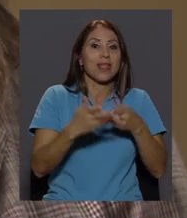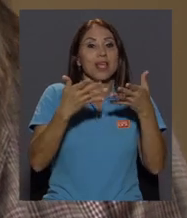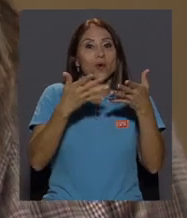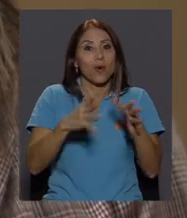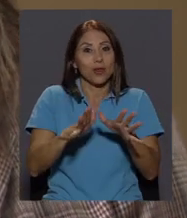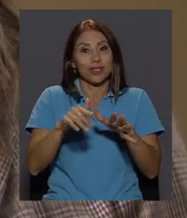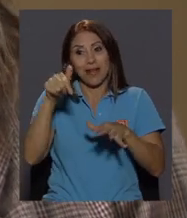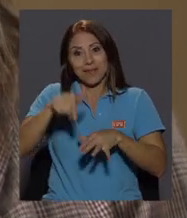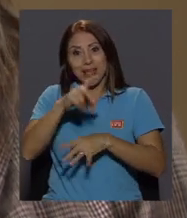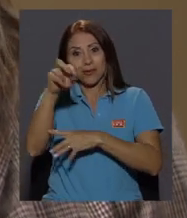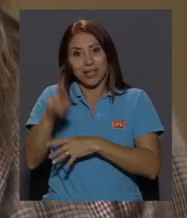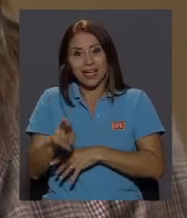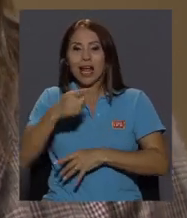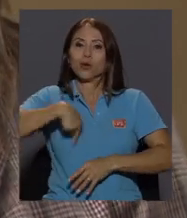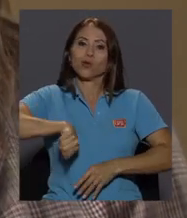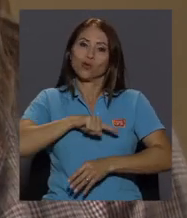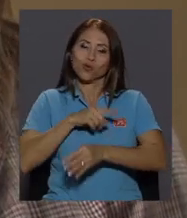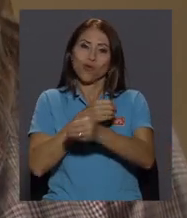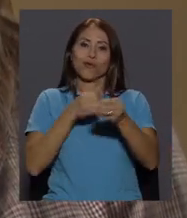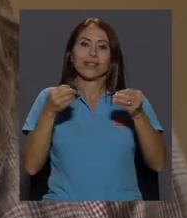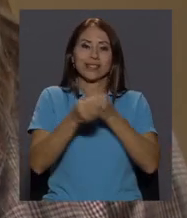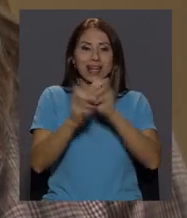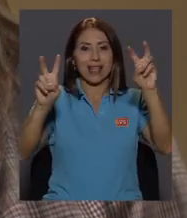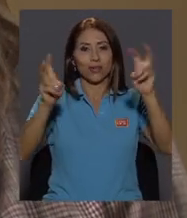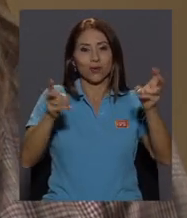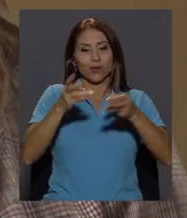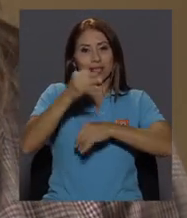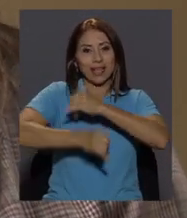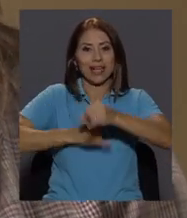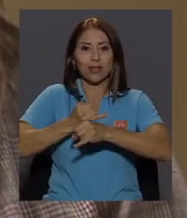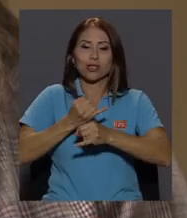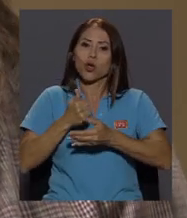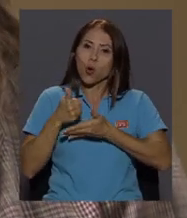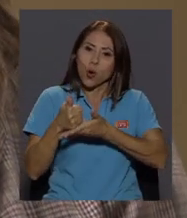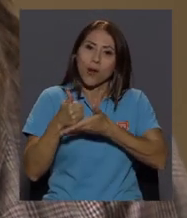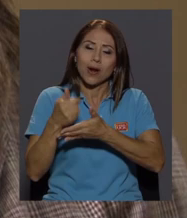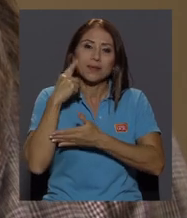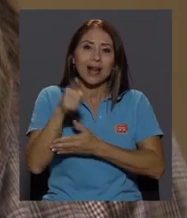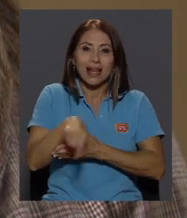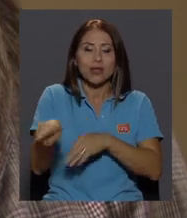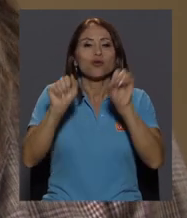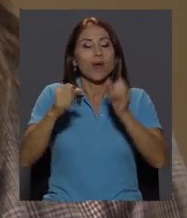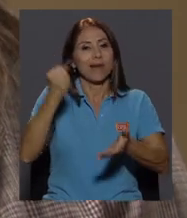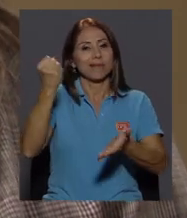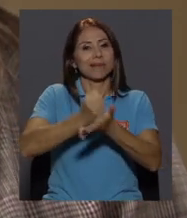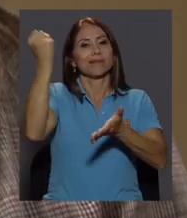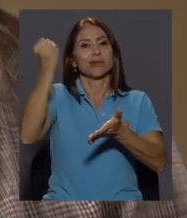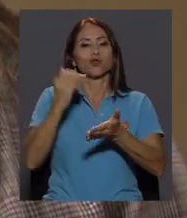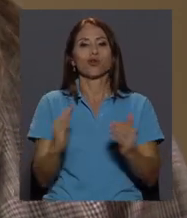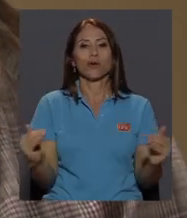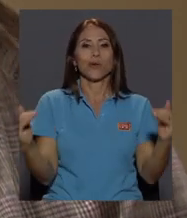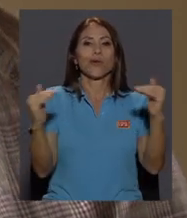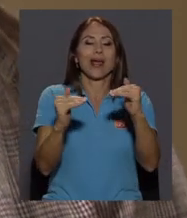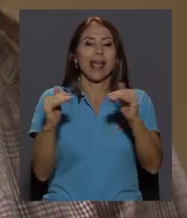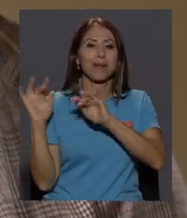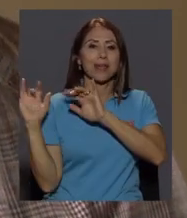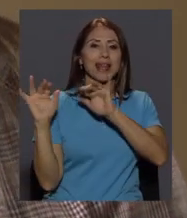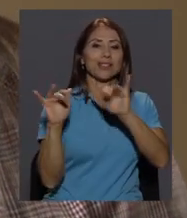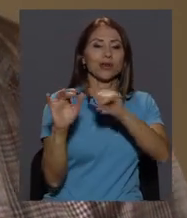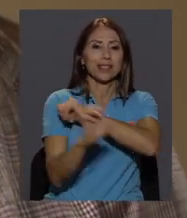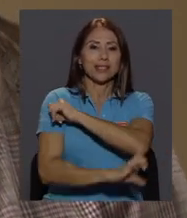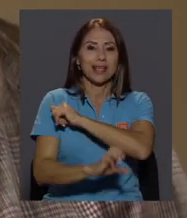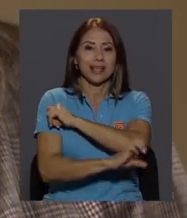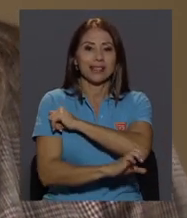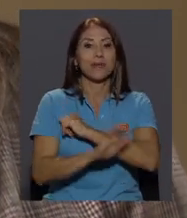Asuntos Internacionales colaboramos para que ellos puedan obtener el estatus en migración y extranjería, de tal forma